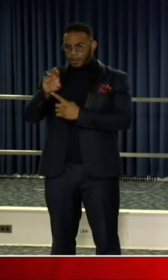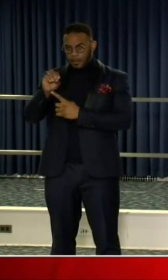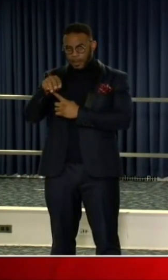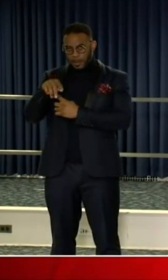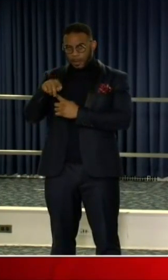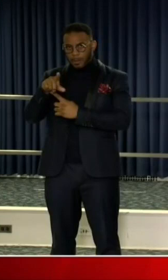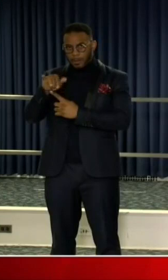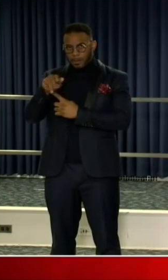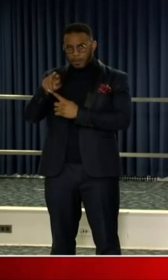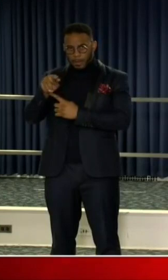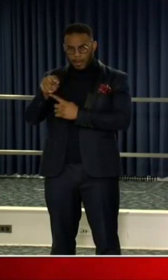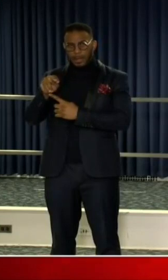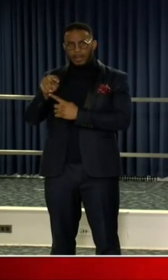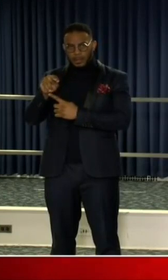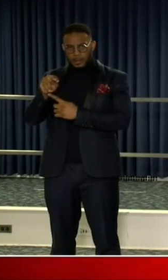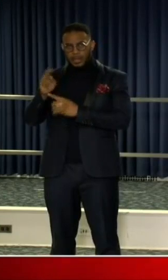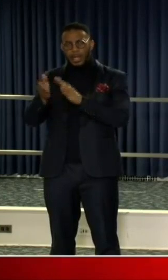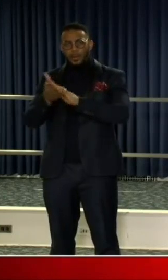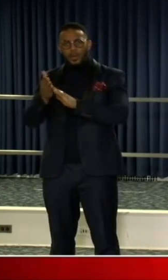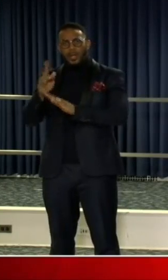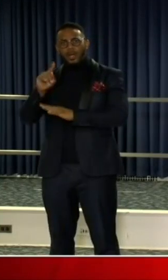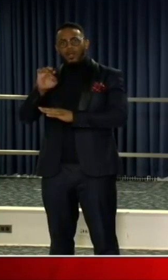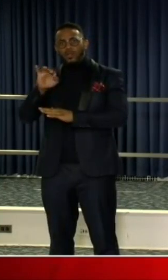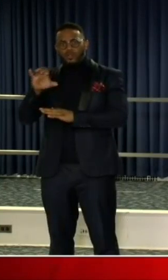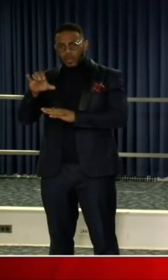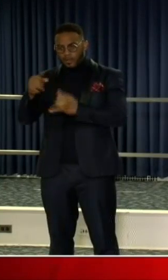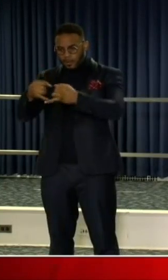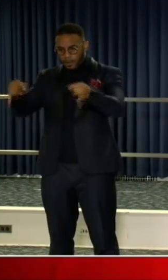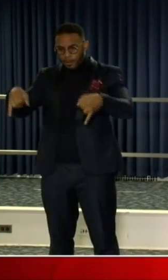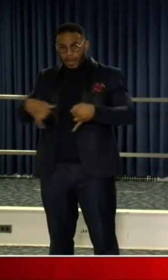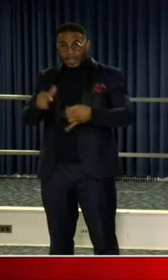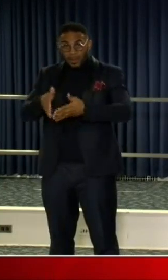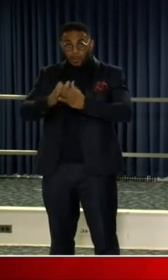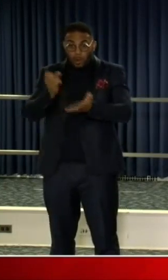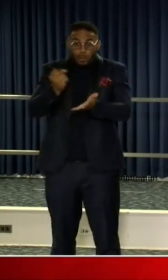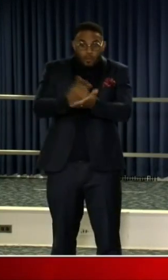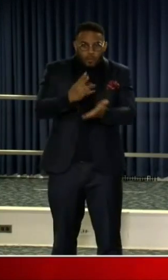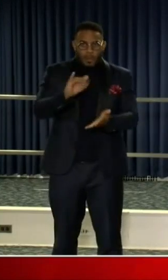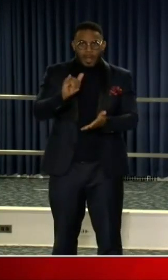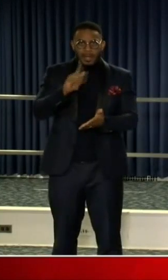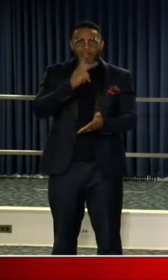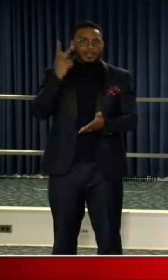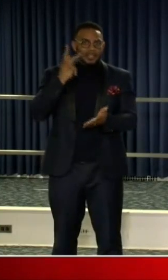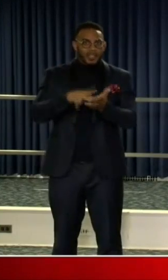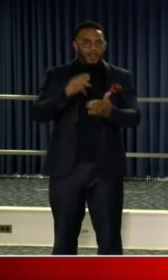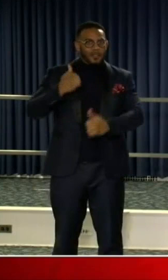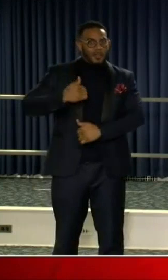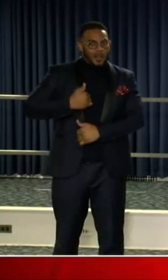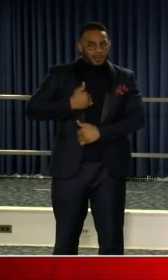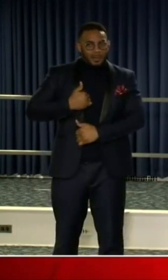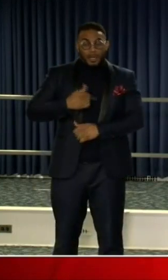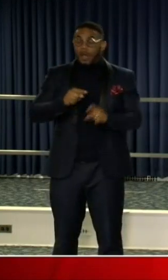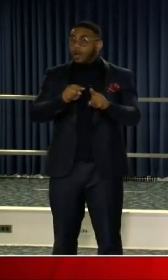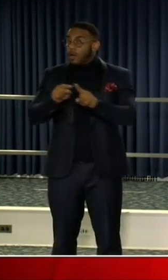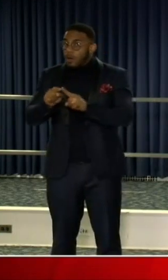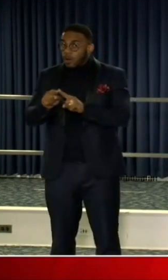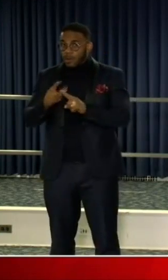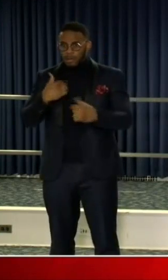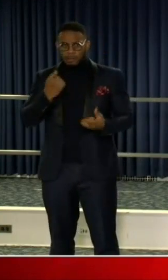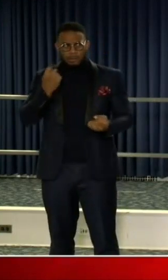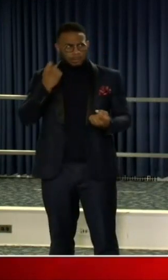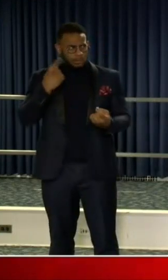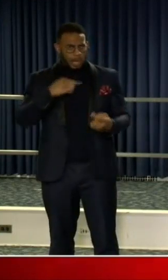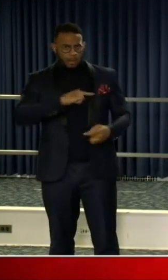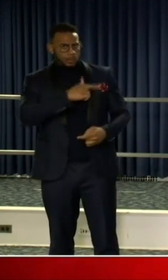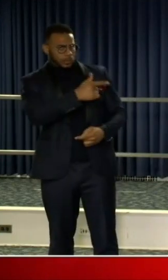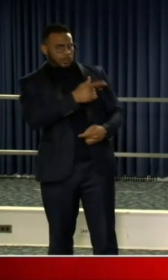ciudad, la policía metropolitana y demás. Y esa solicitud fue aprobada por el secretario del